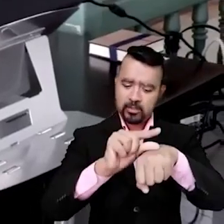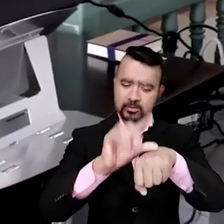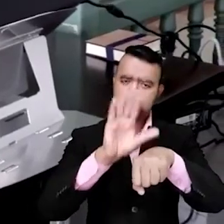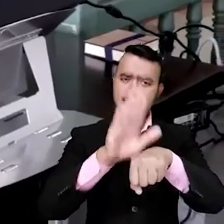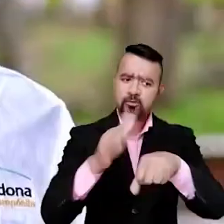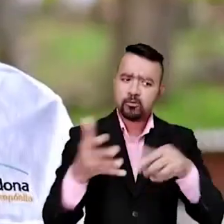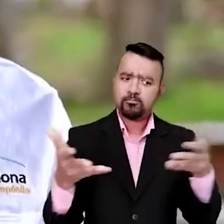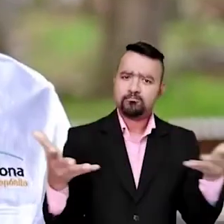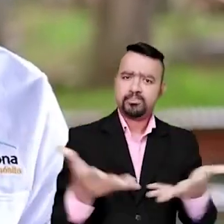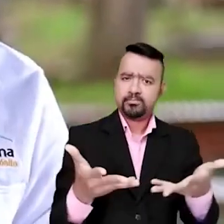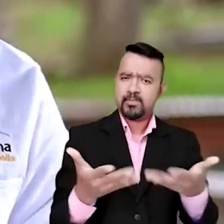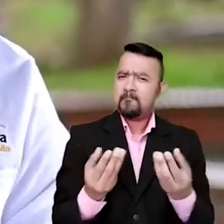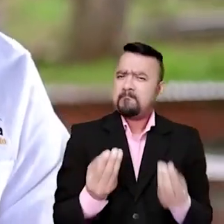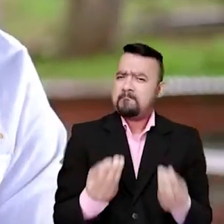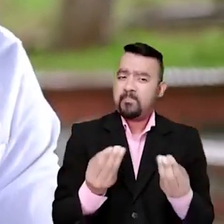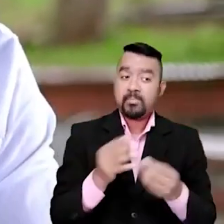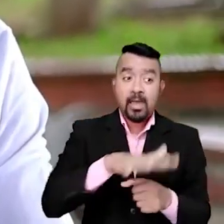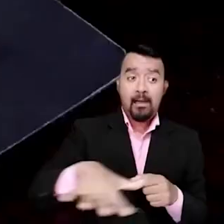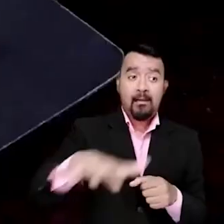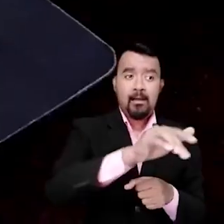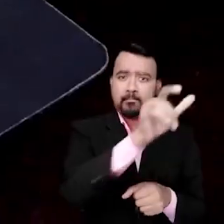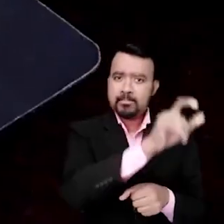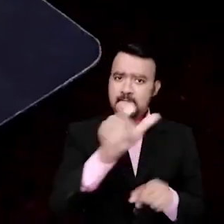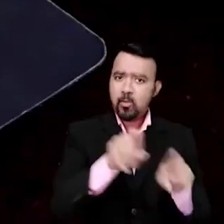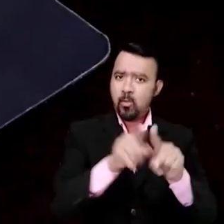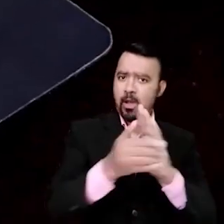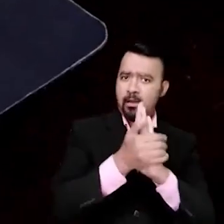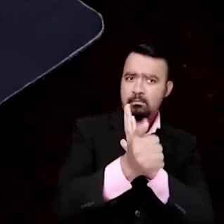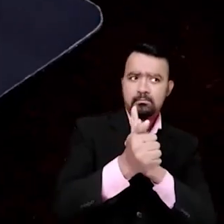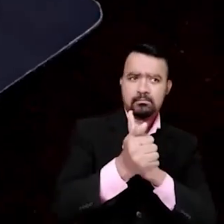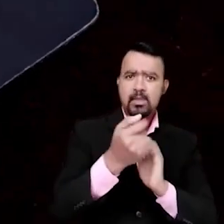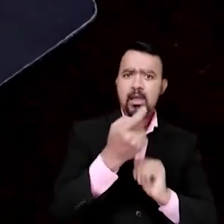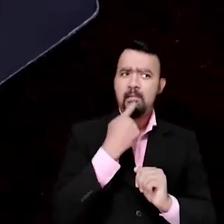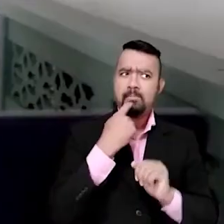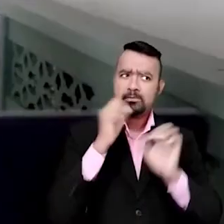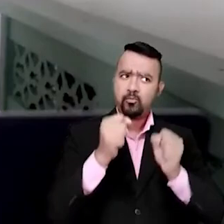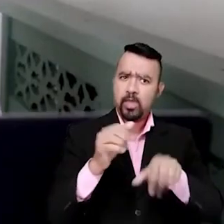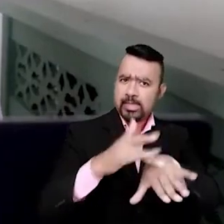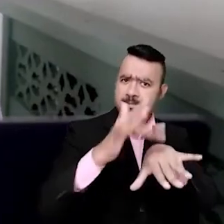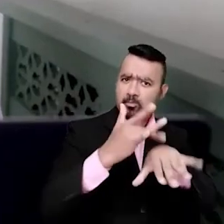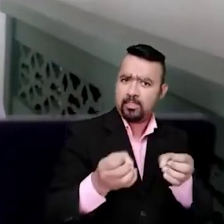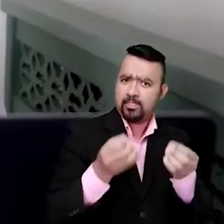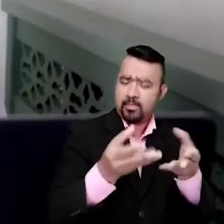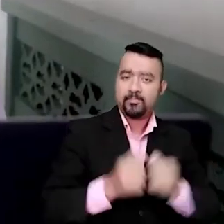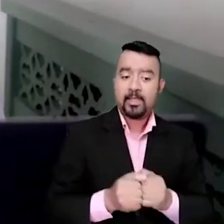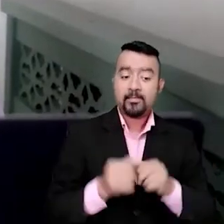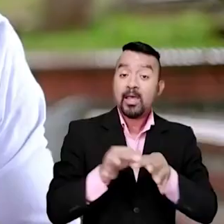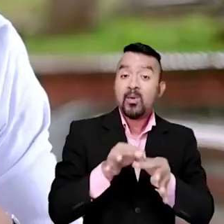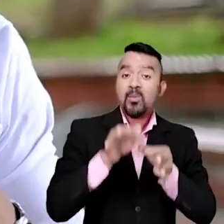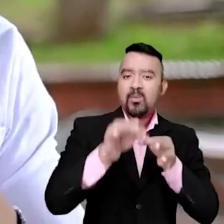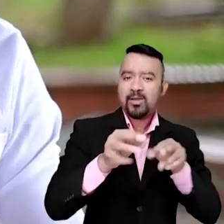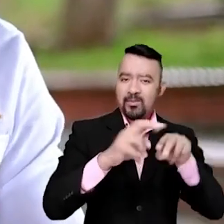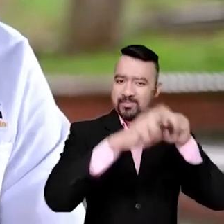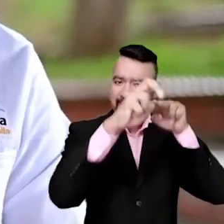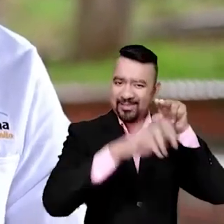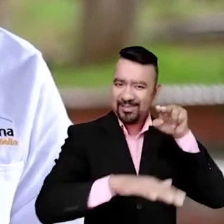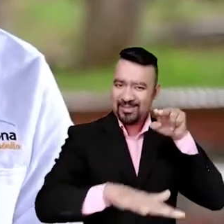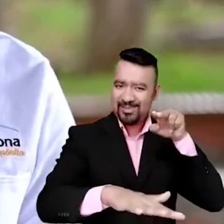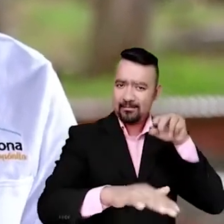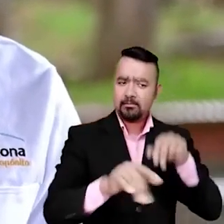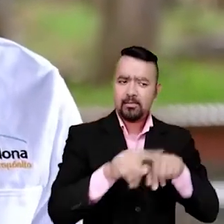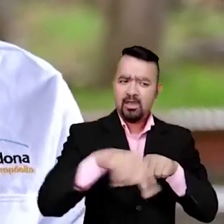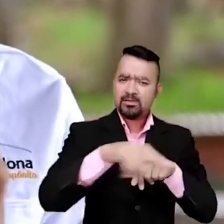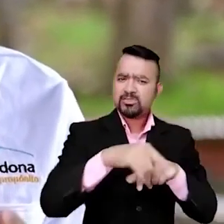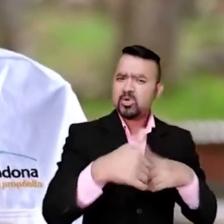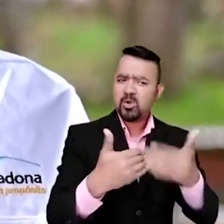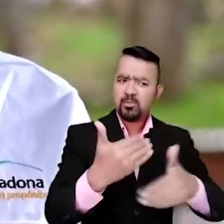de fortalecimiento de las capacidades del territorio. Dentro de las iniciativas importantes en el municipio de Jericó está el desarrollo del